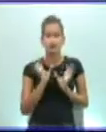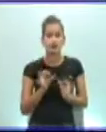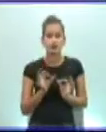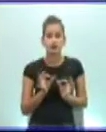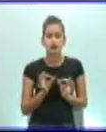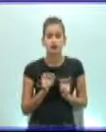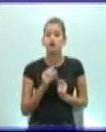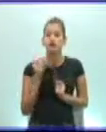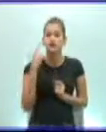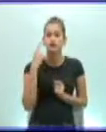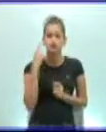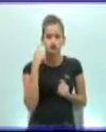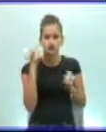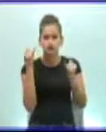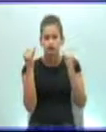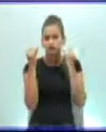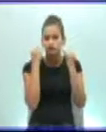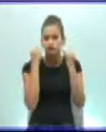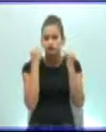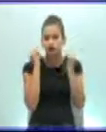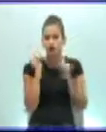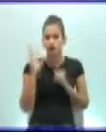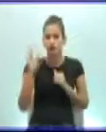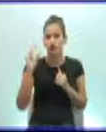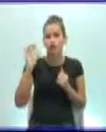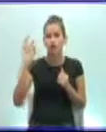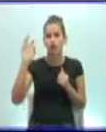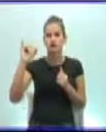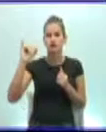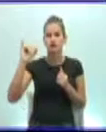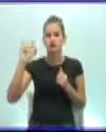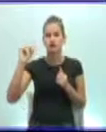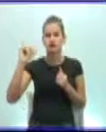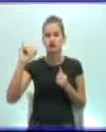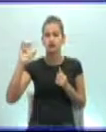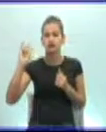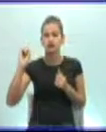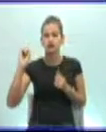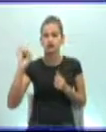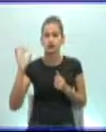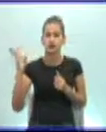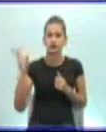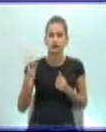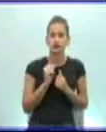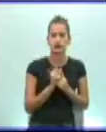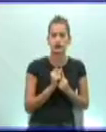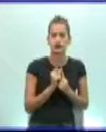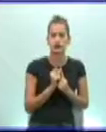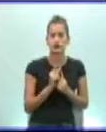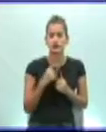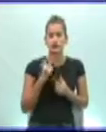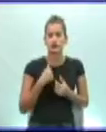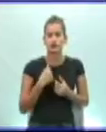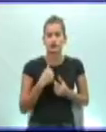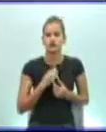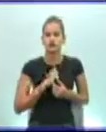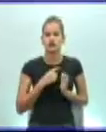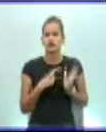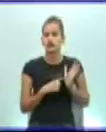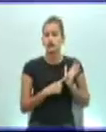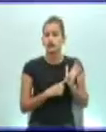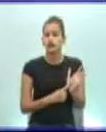dominio numérico más restringido a determinar el conjunto numérico más restringido. Quiero mostrarles un